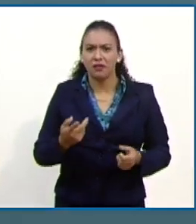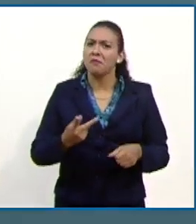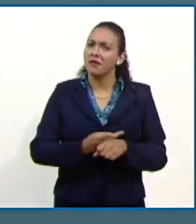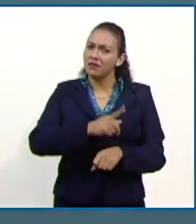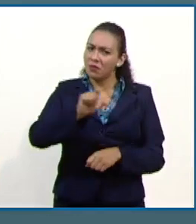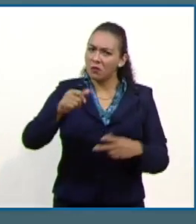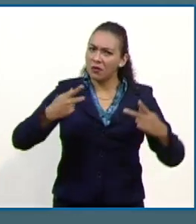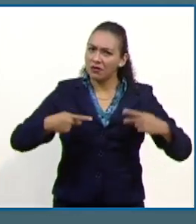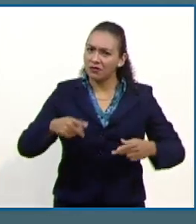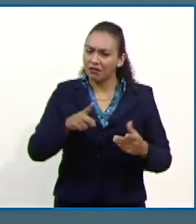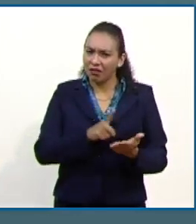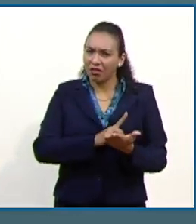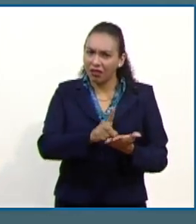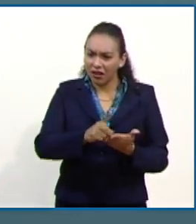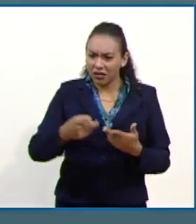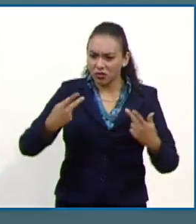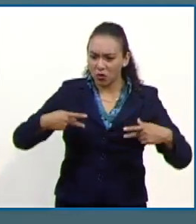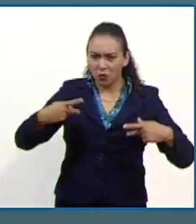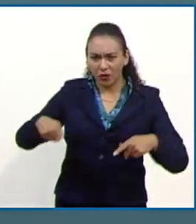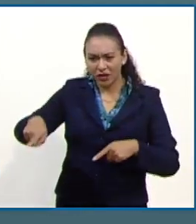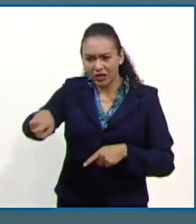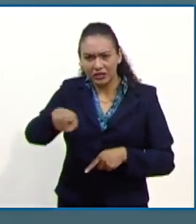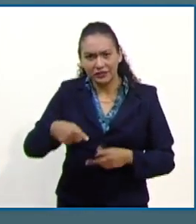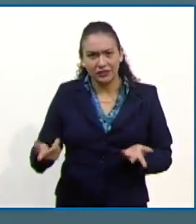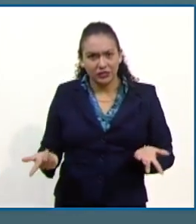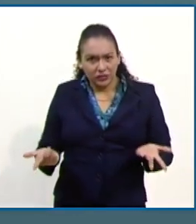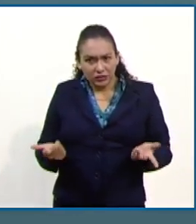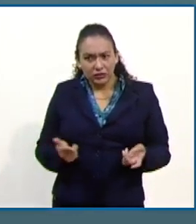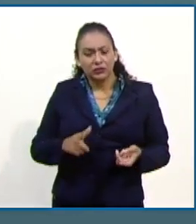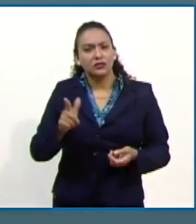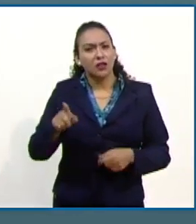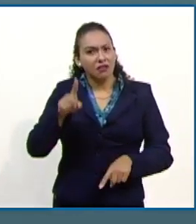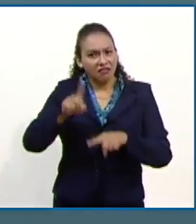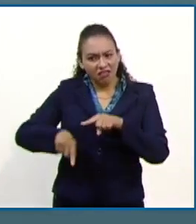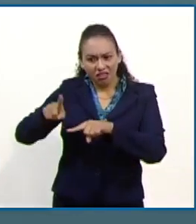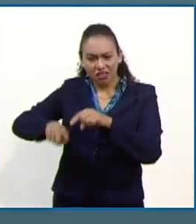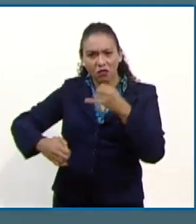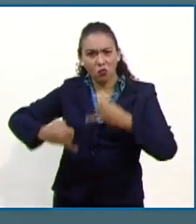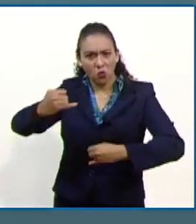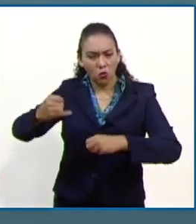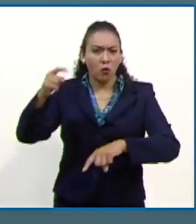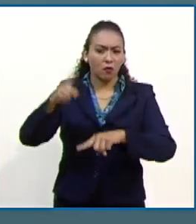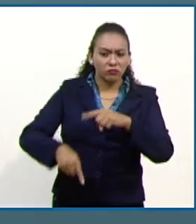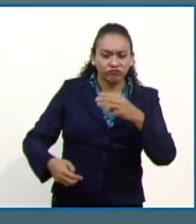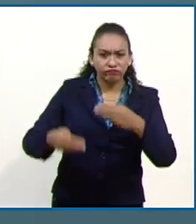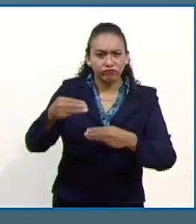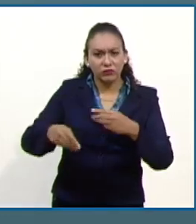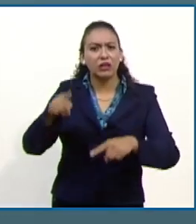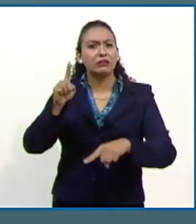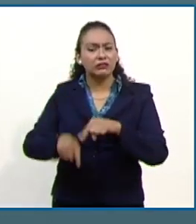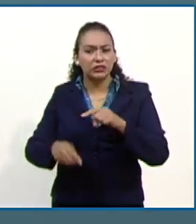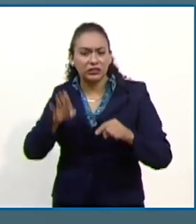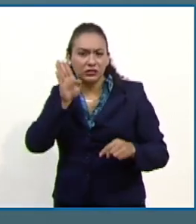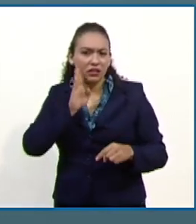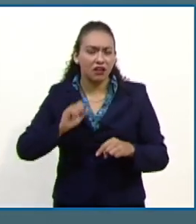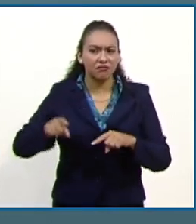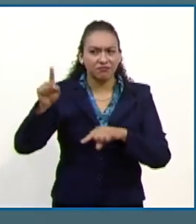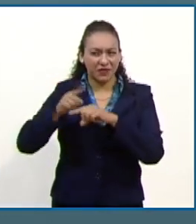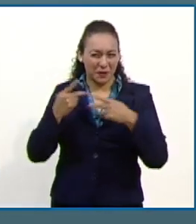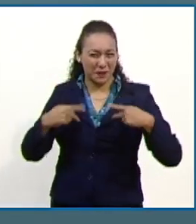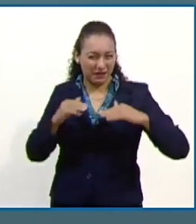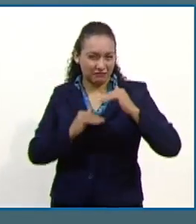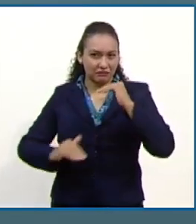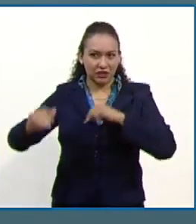adquiridos de las personas juzgadoras designadas legítimamente conforme al sistema constitucional vigente al momento de su